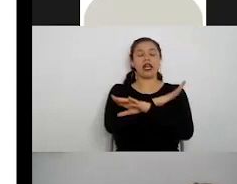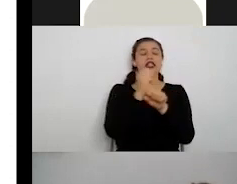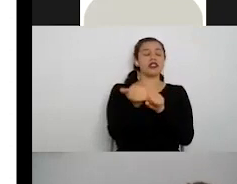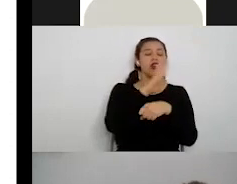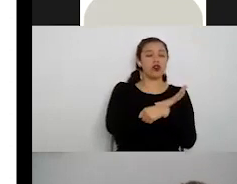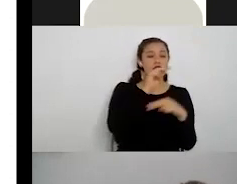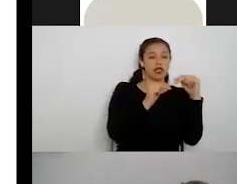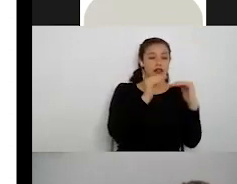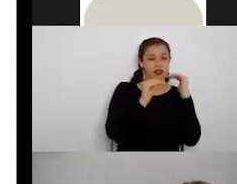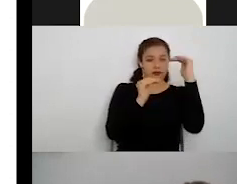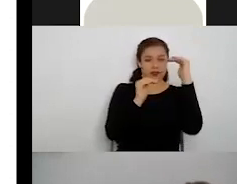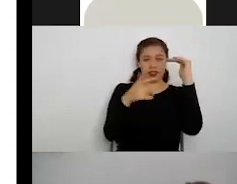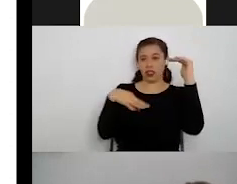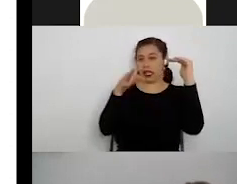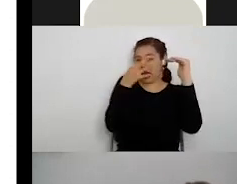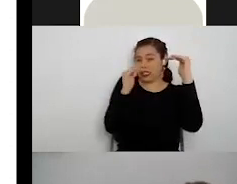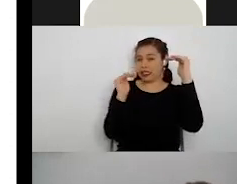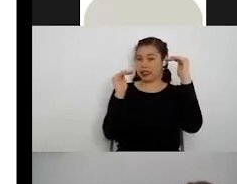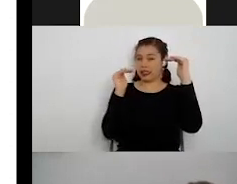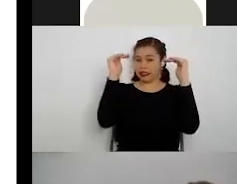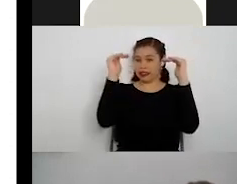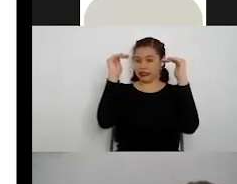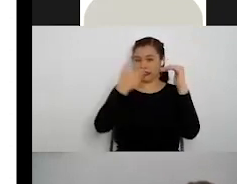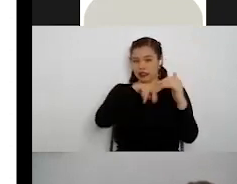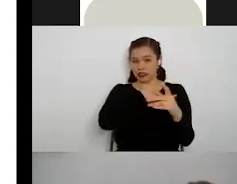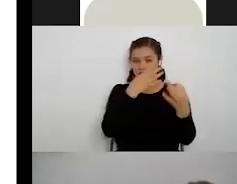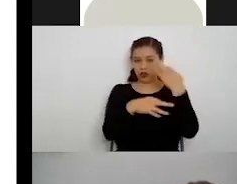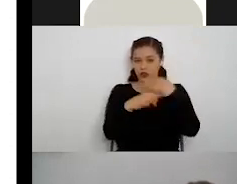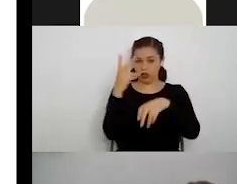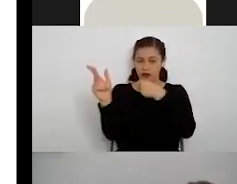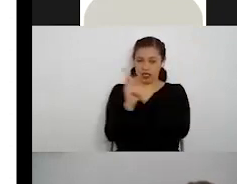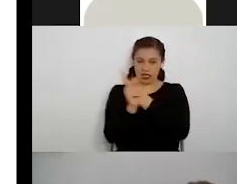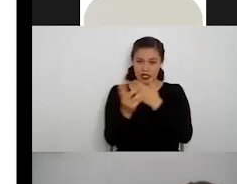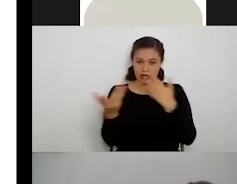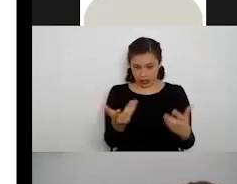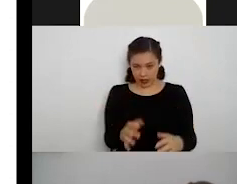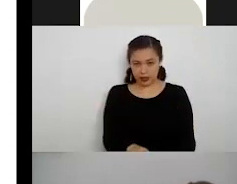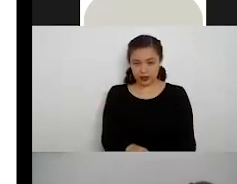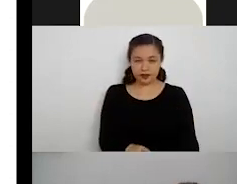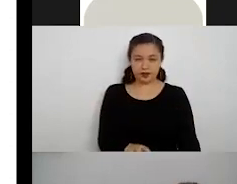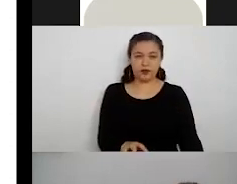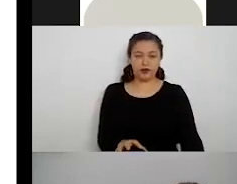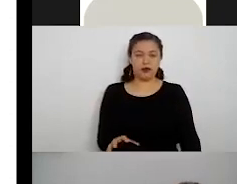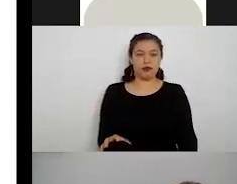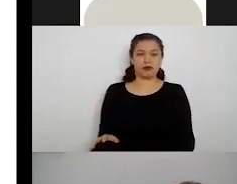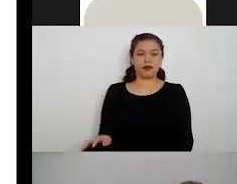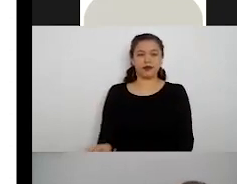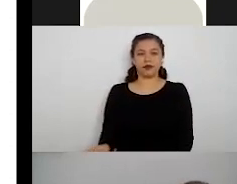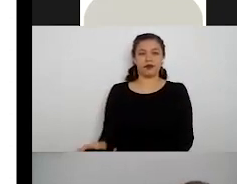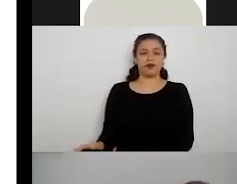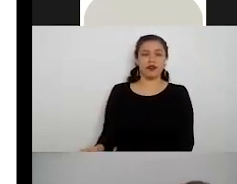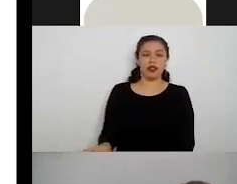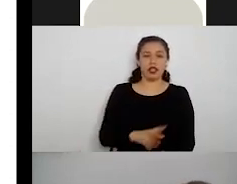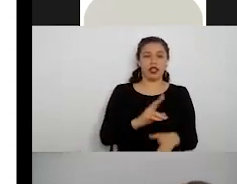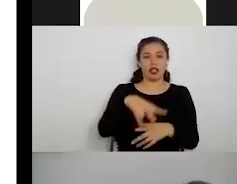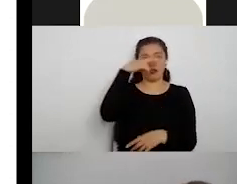Si lo hiciéramos con todos los países, y lo que han hecho todos los países, el comportamiento de la economía mexicana no